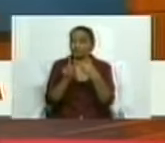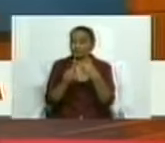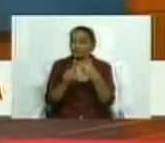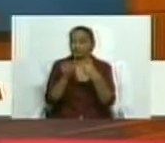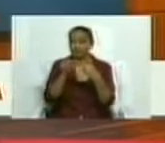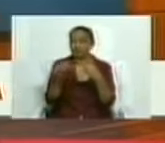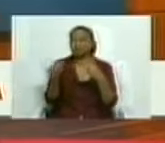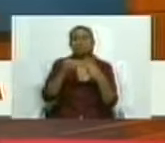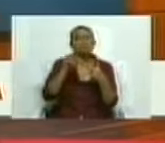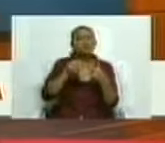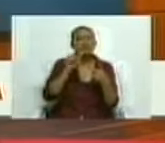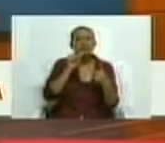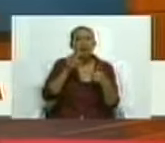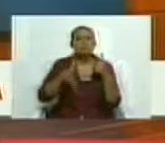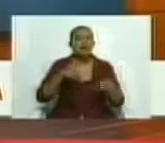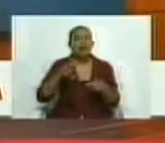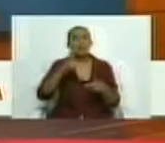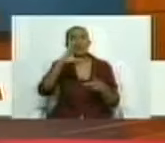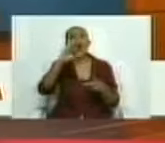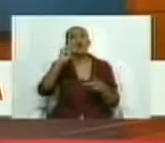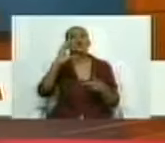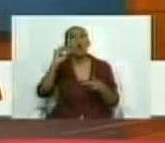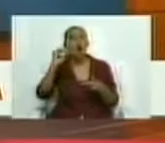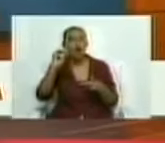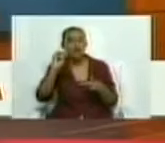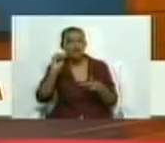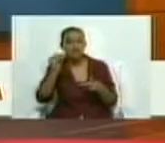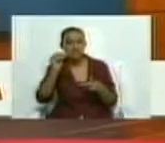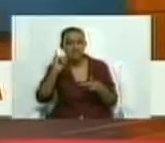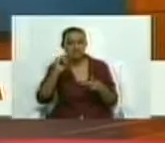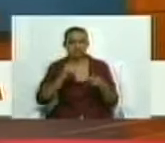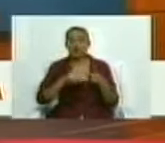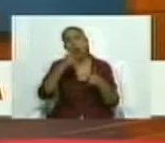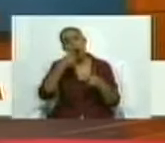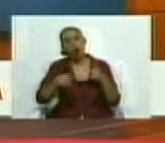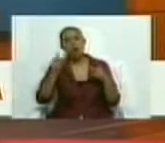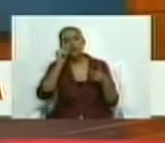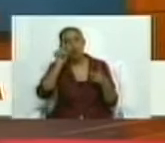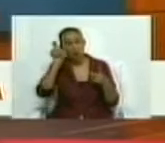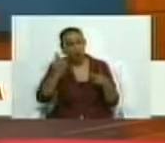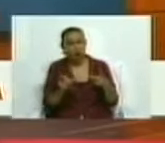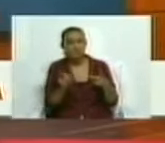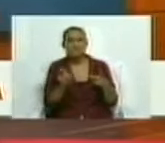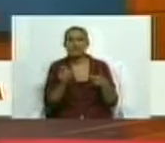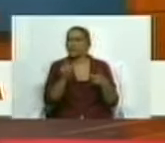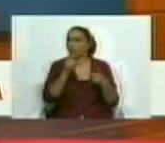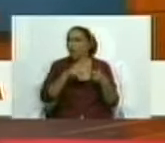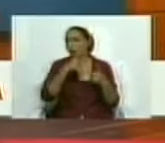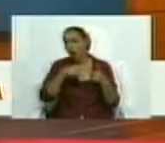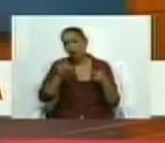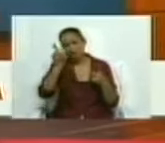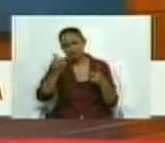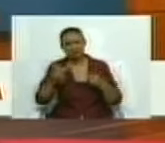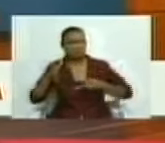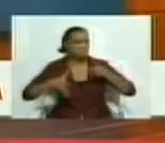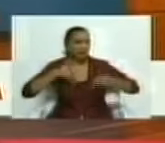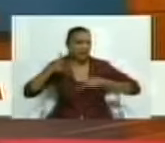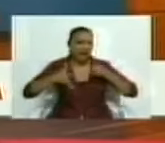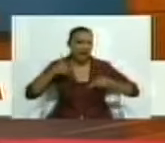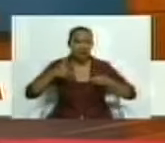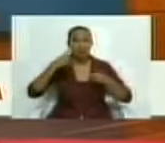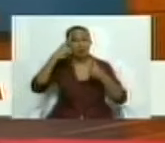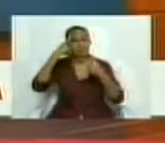Coqui de Wilmer bachiller del conas de Carlos capas de Eduardo